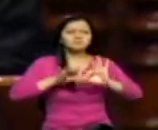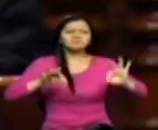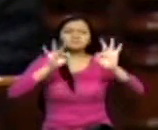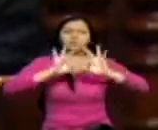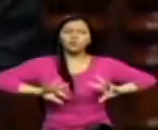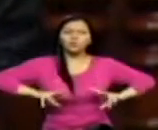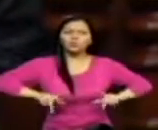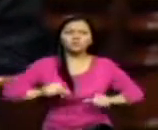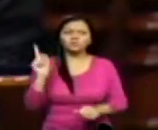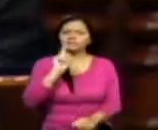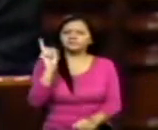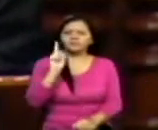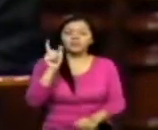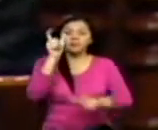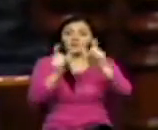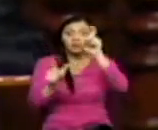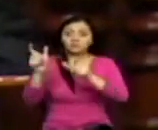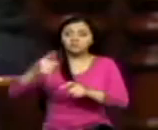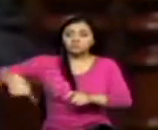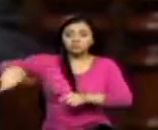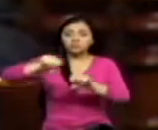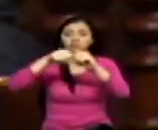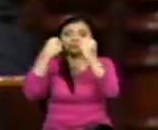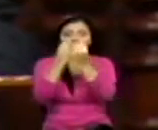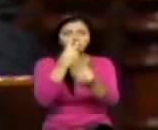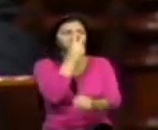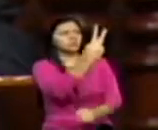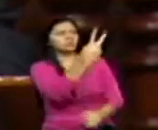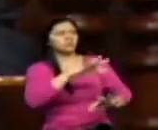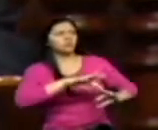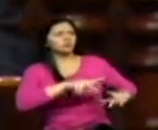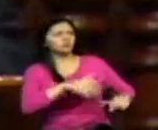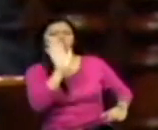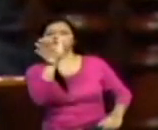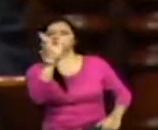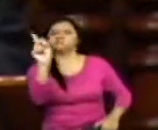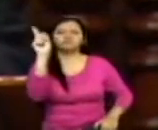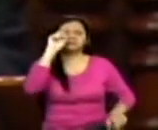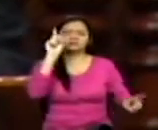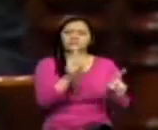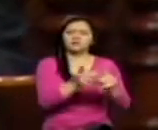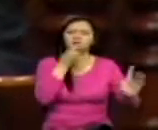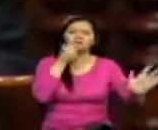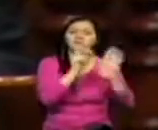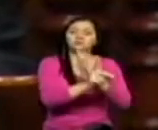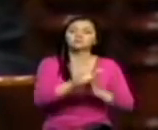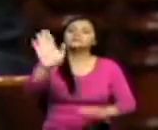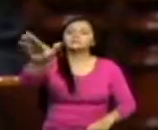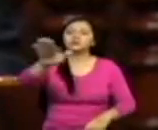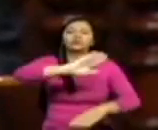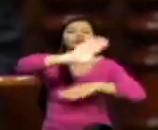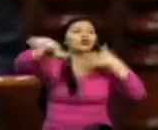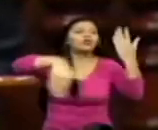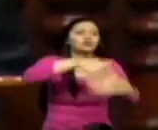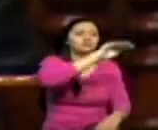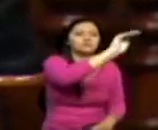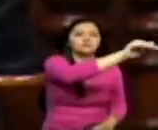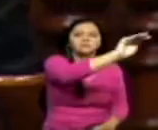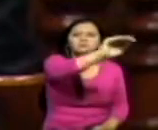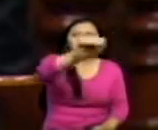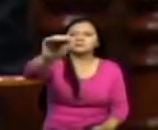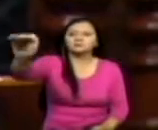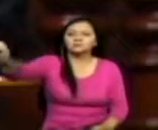que la sociedad denuncie la corrupción. Los invito a todos a